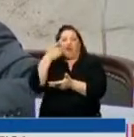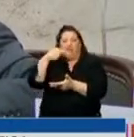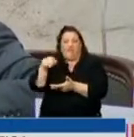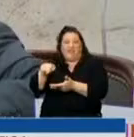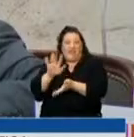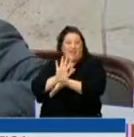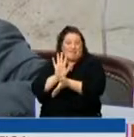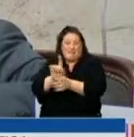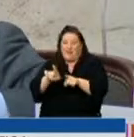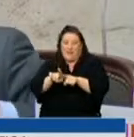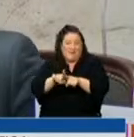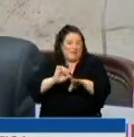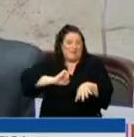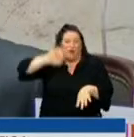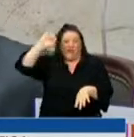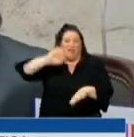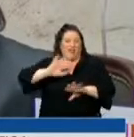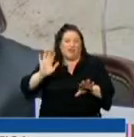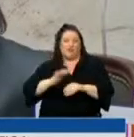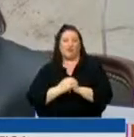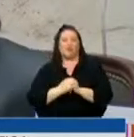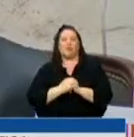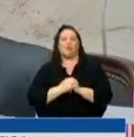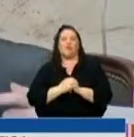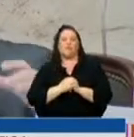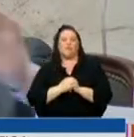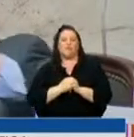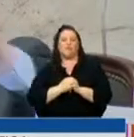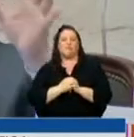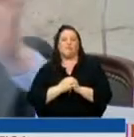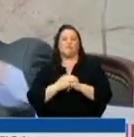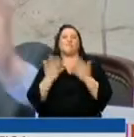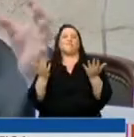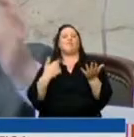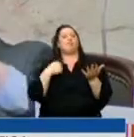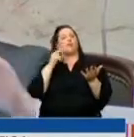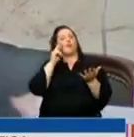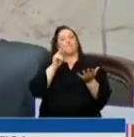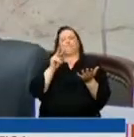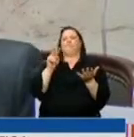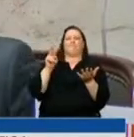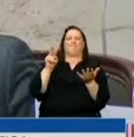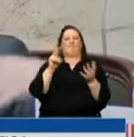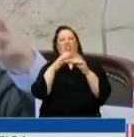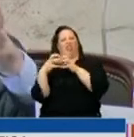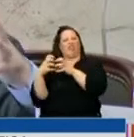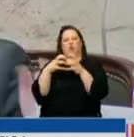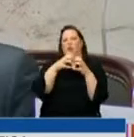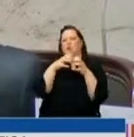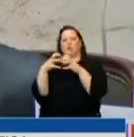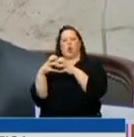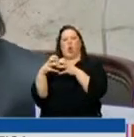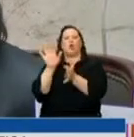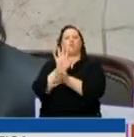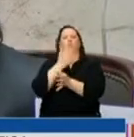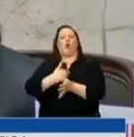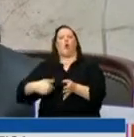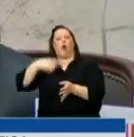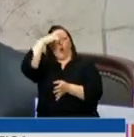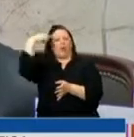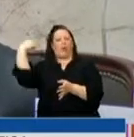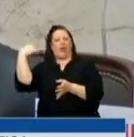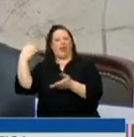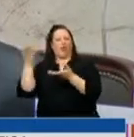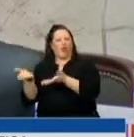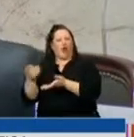es como que él estaba bastante incómodo en su propia contradicción eh sentado ahí justo abajo de de lo peor